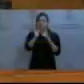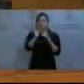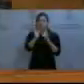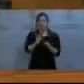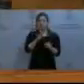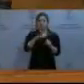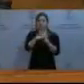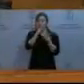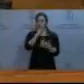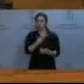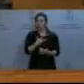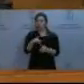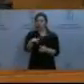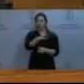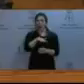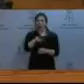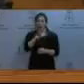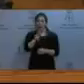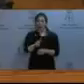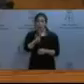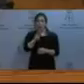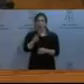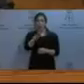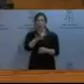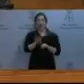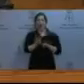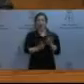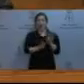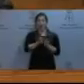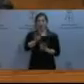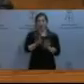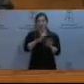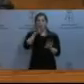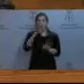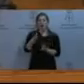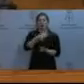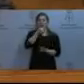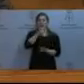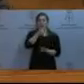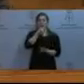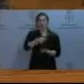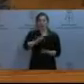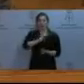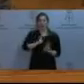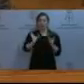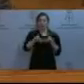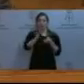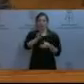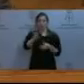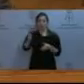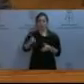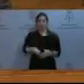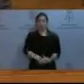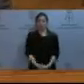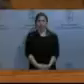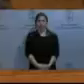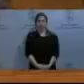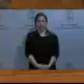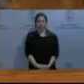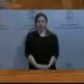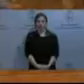actual del área segunda, Cangas de Narcea. Para la defensa de la moción tiene la palabra el Grupo Popular.